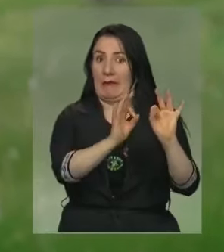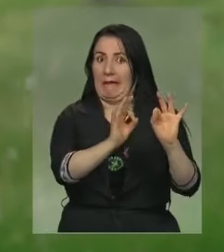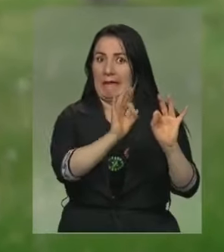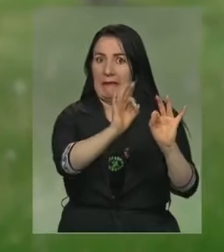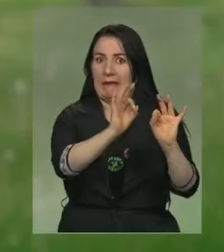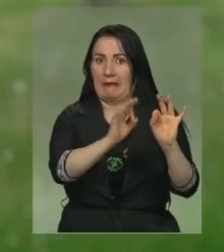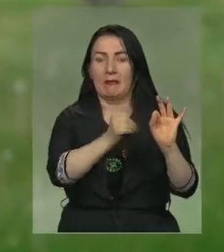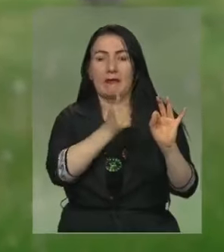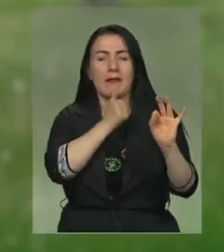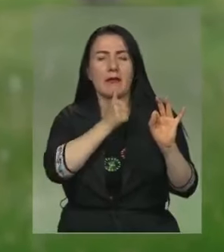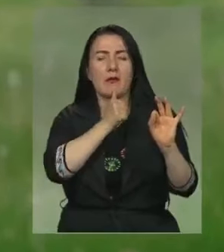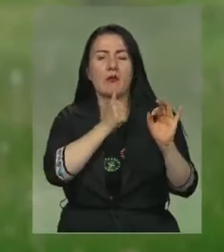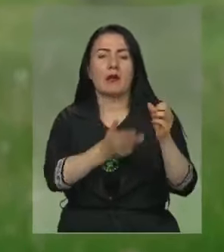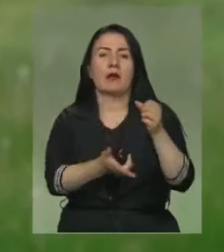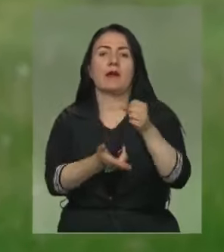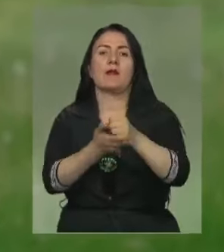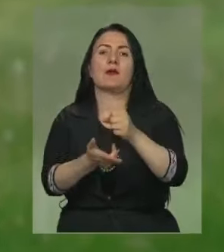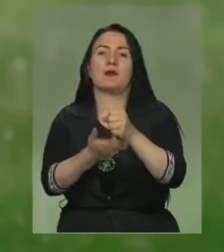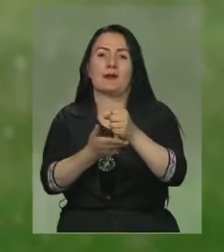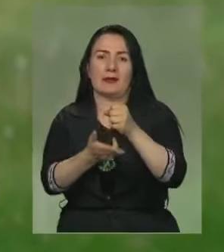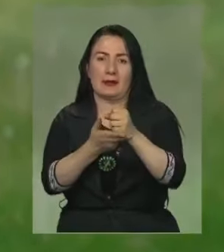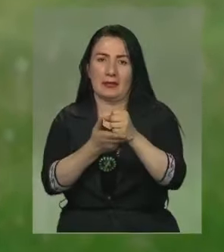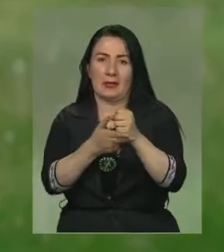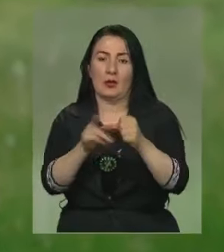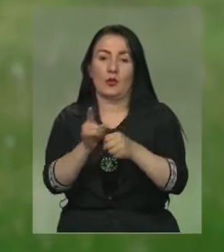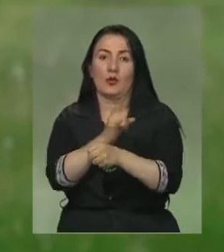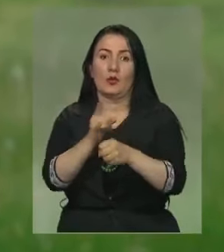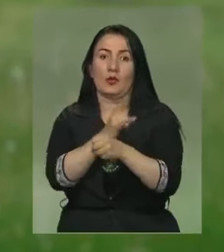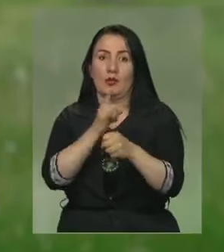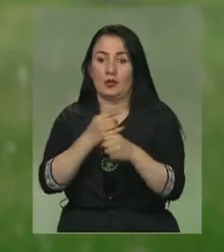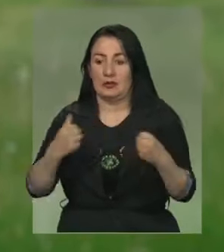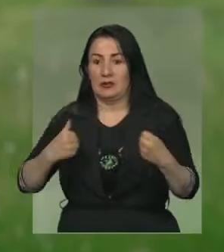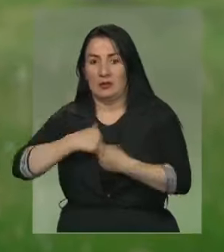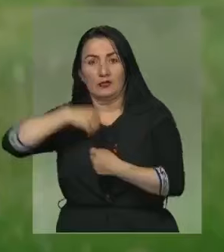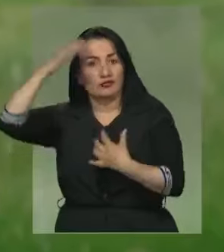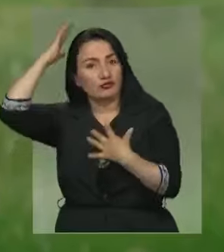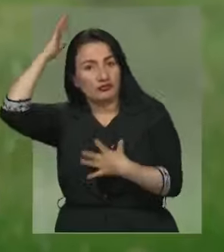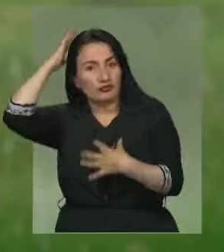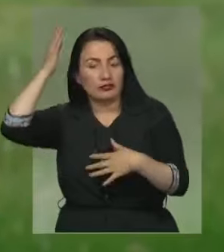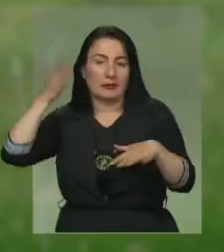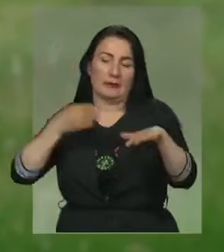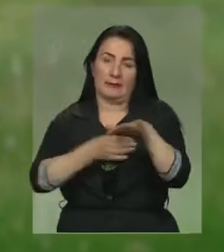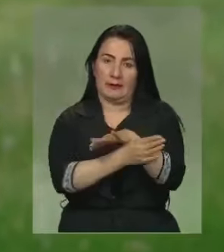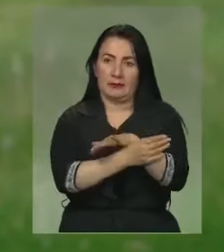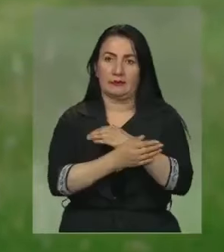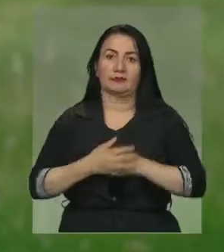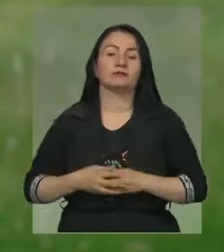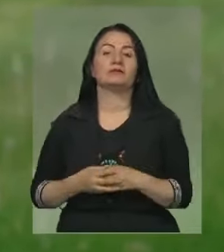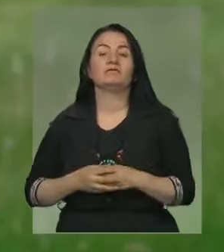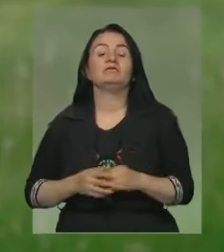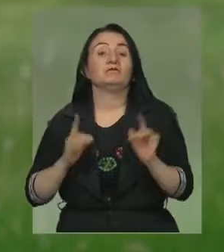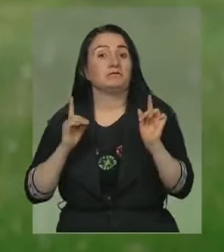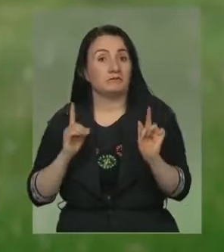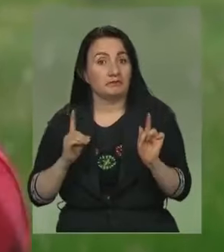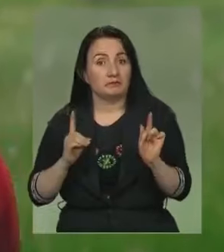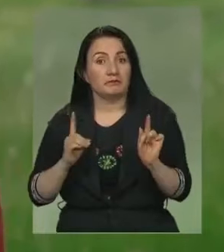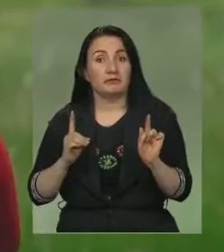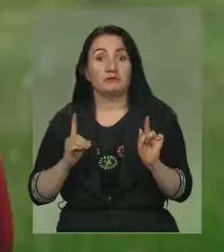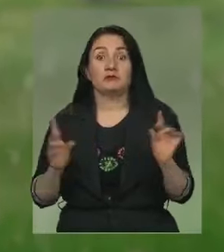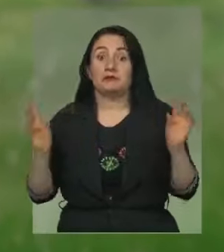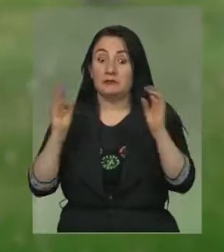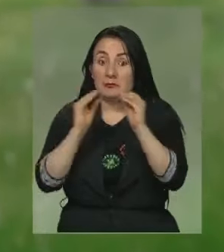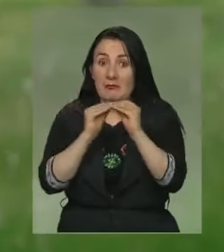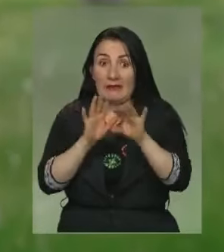mismas. Y dos, porque nos toca restringir el uso de los vestieres y las duchas para el ingreso a estas zonas. Pero, sin embargo, una